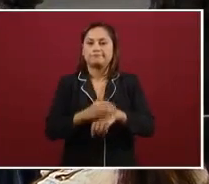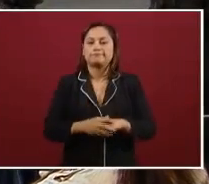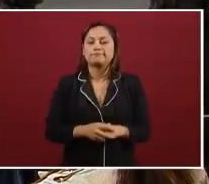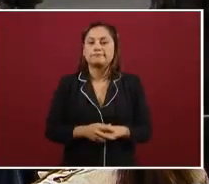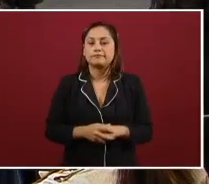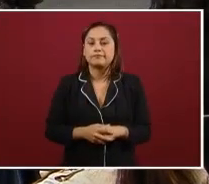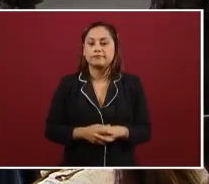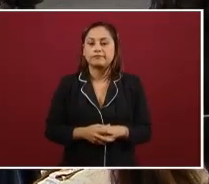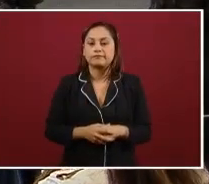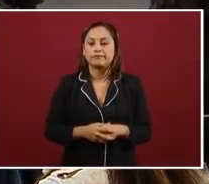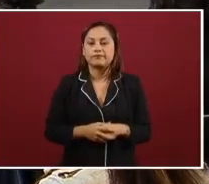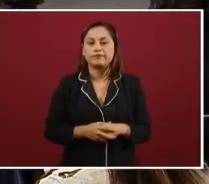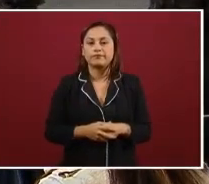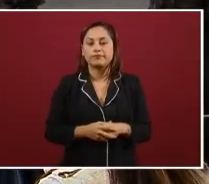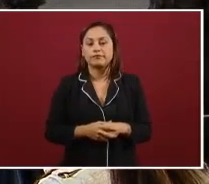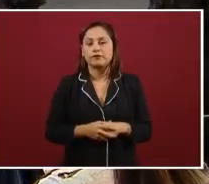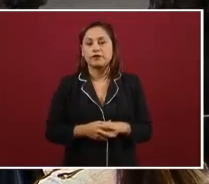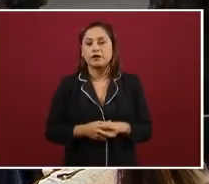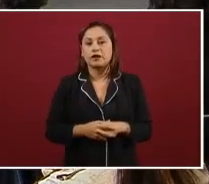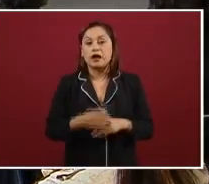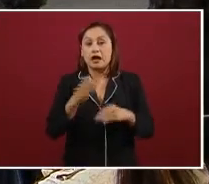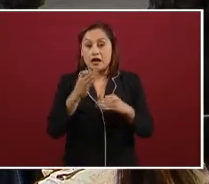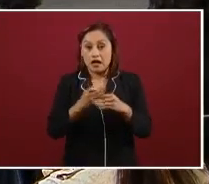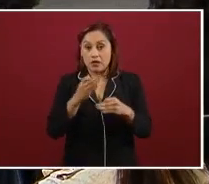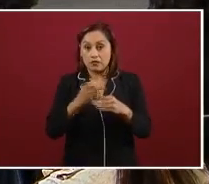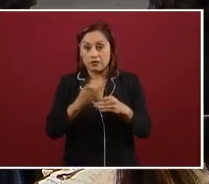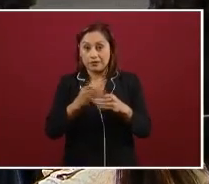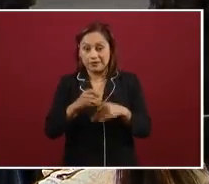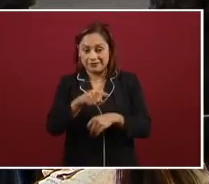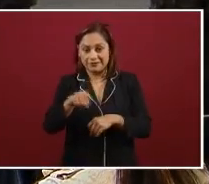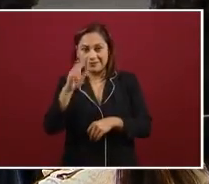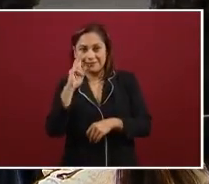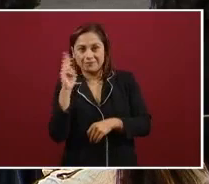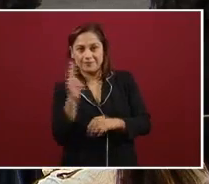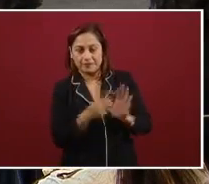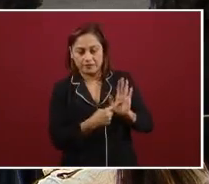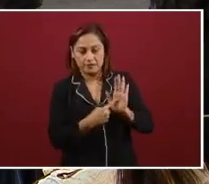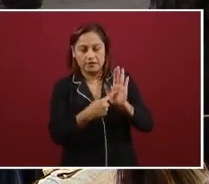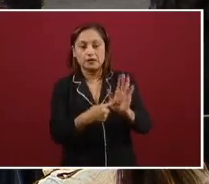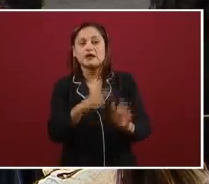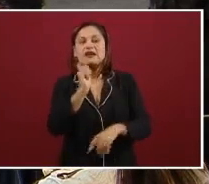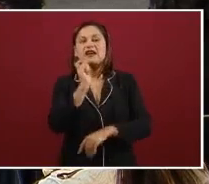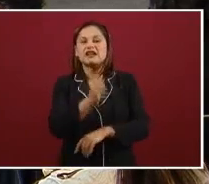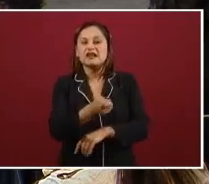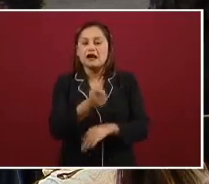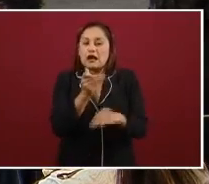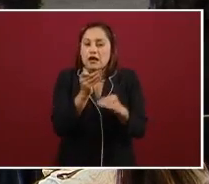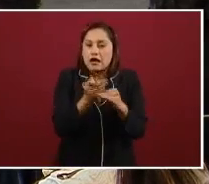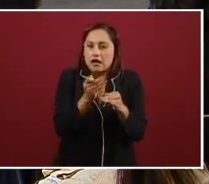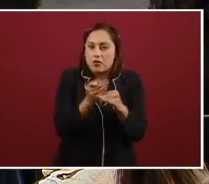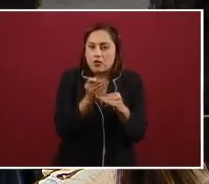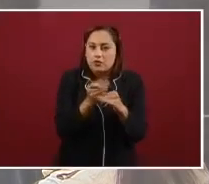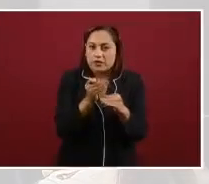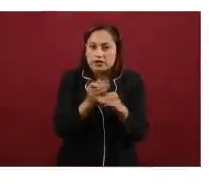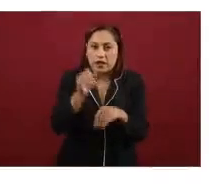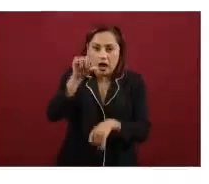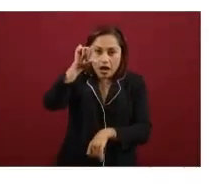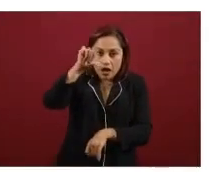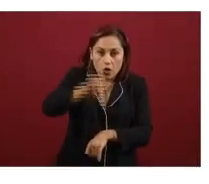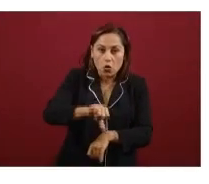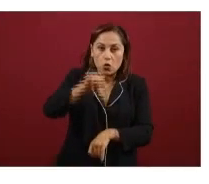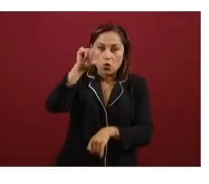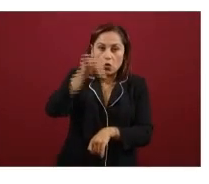sigue. Ahorita lo que les voy a presentar es lo que está, cómo están realmente el día de hoy